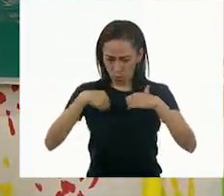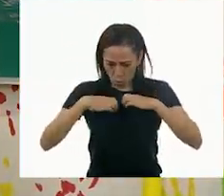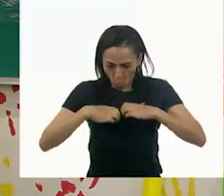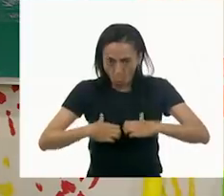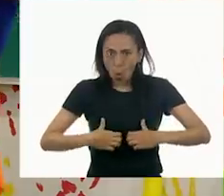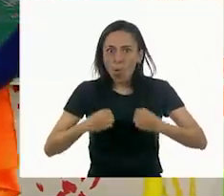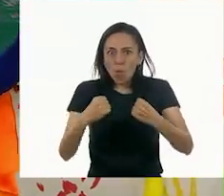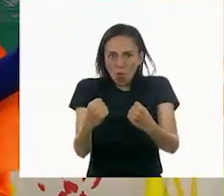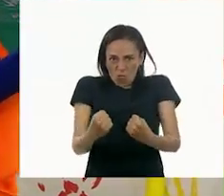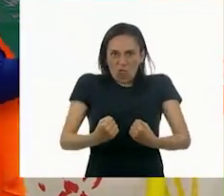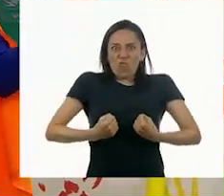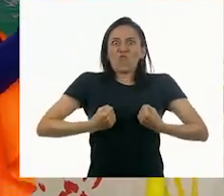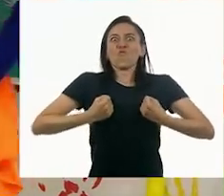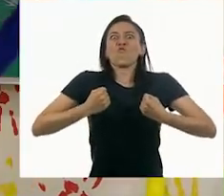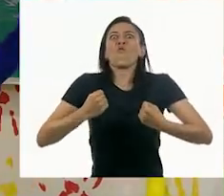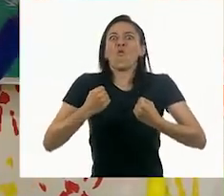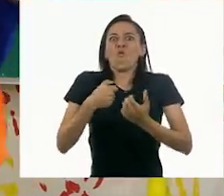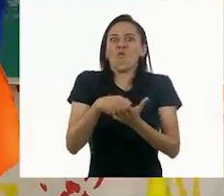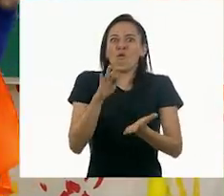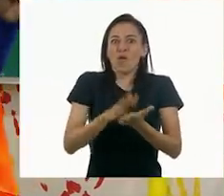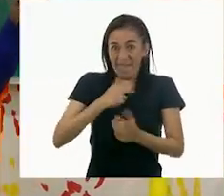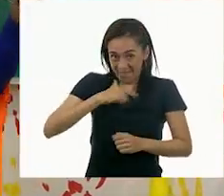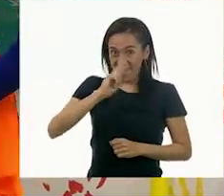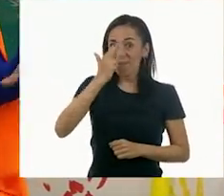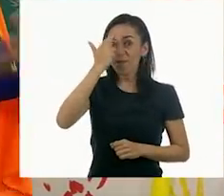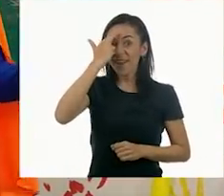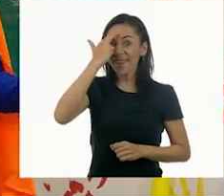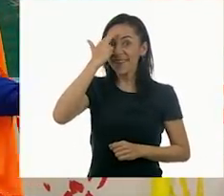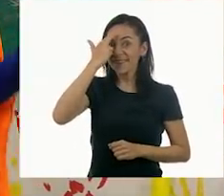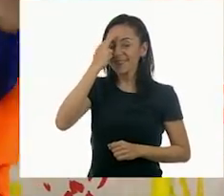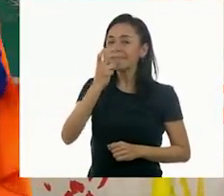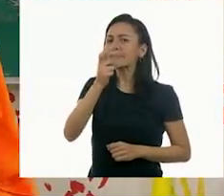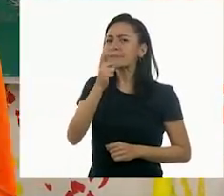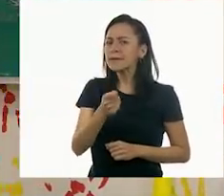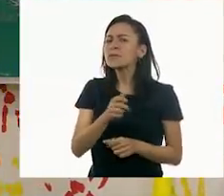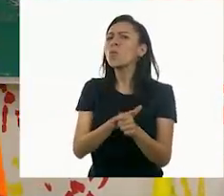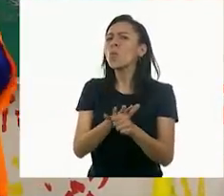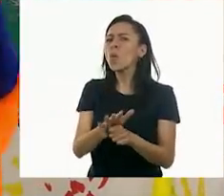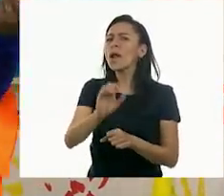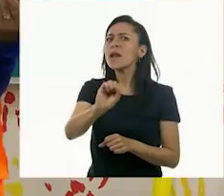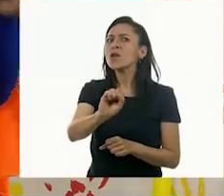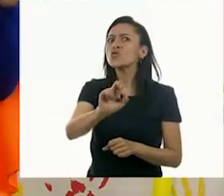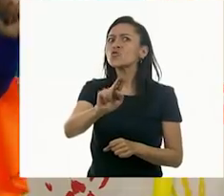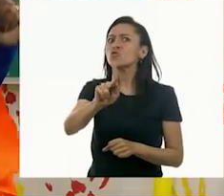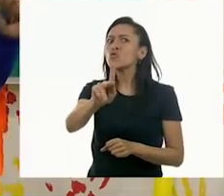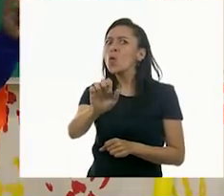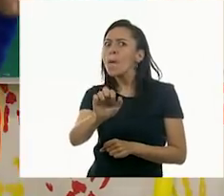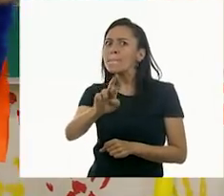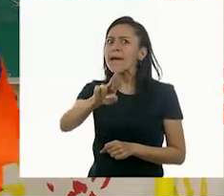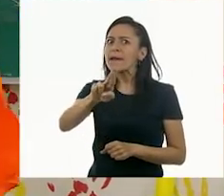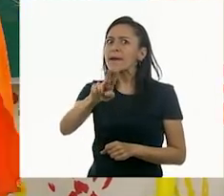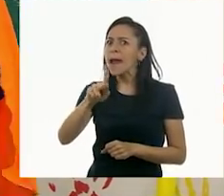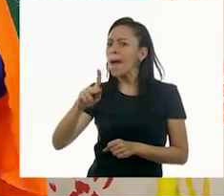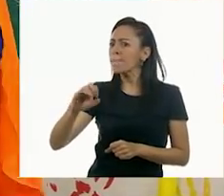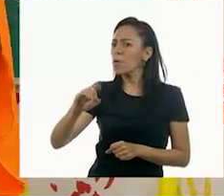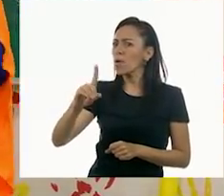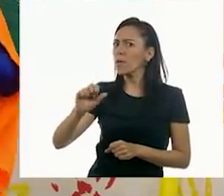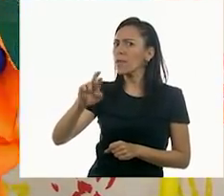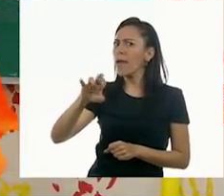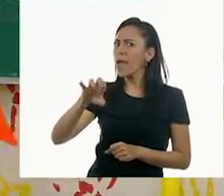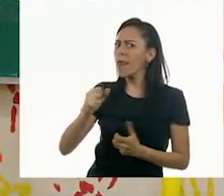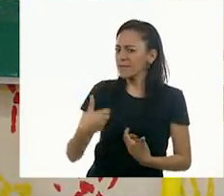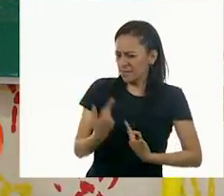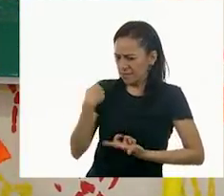muy importante recordar que para que estos superpoderes, que son, por ejemplo, el del crecimiento en las niñas y los niños cuando